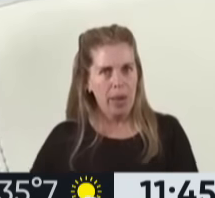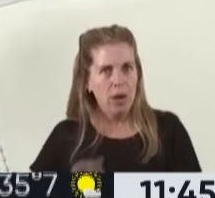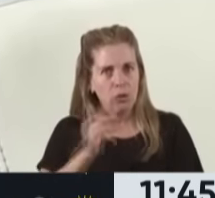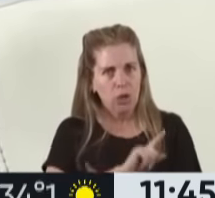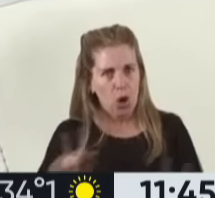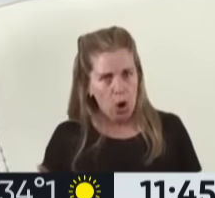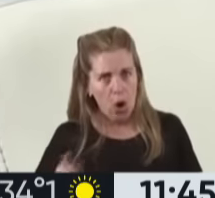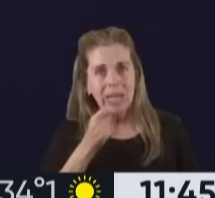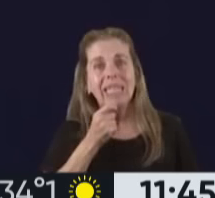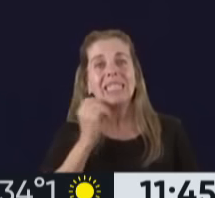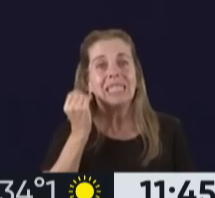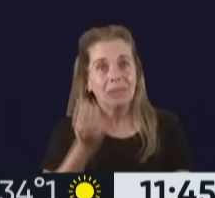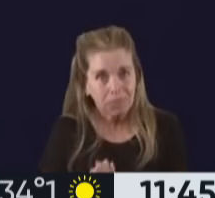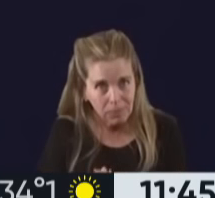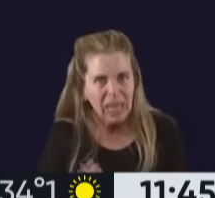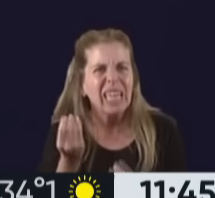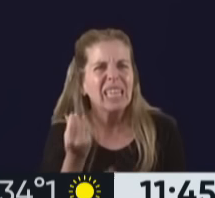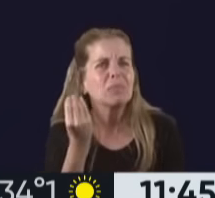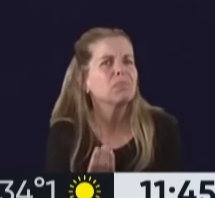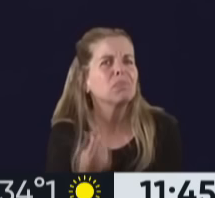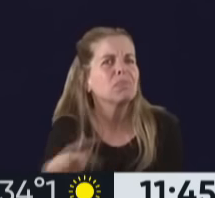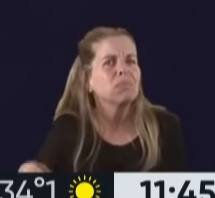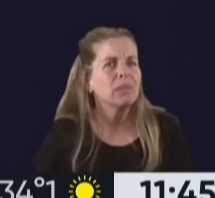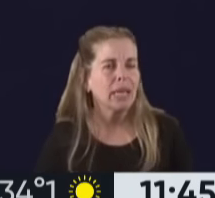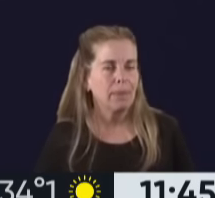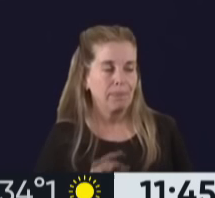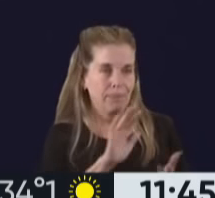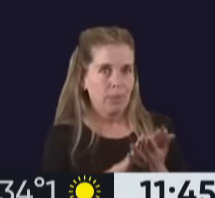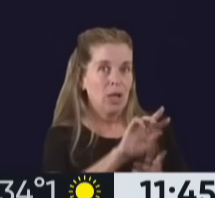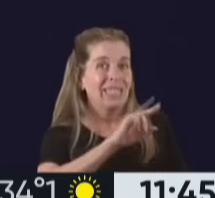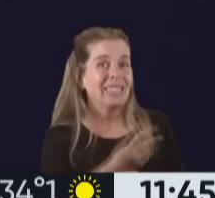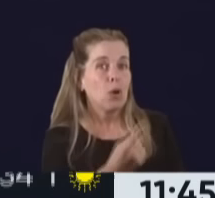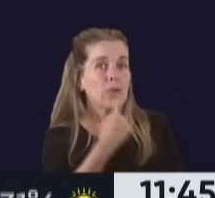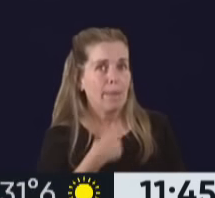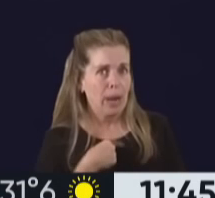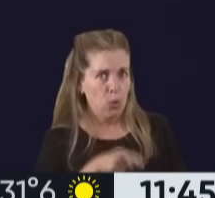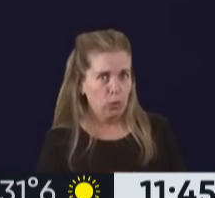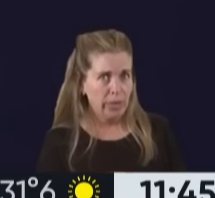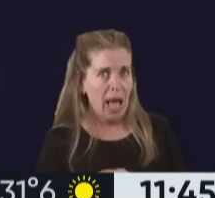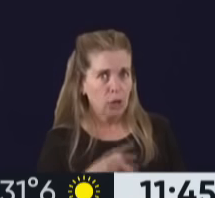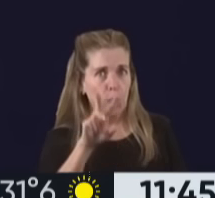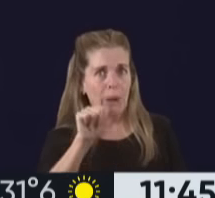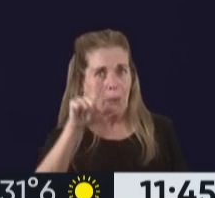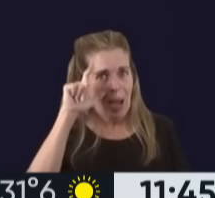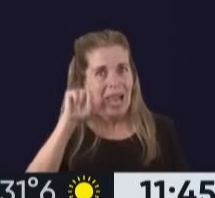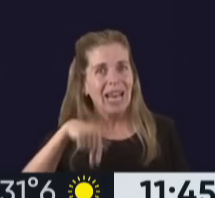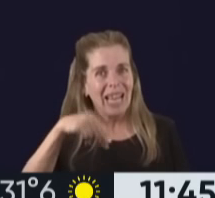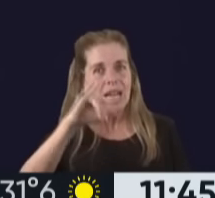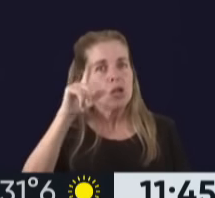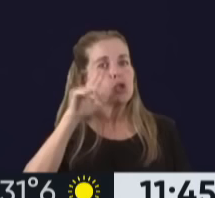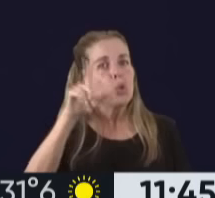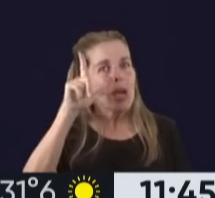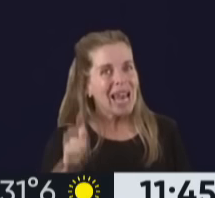con qué funciones? Gracias. Con respecto a tu segunda pregunta, siempre hicimos exactamente lo mismo